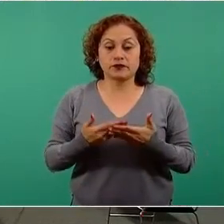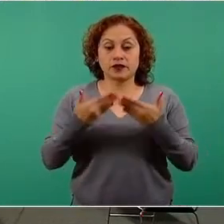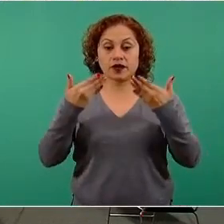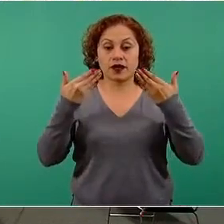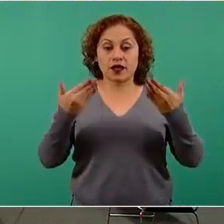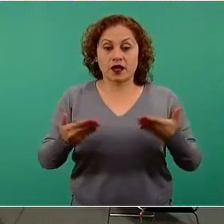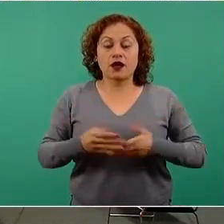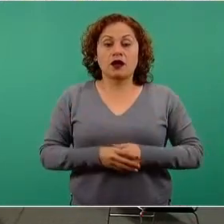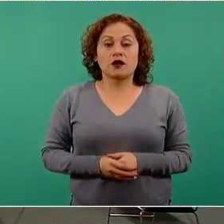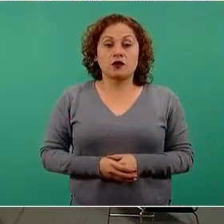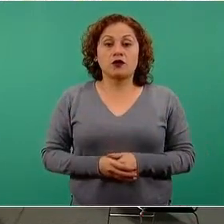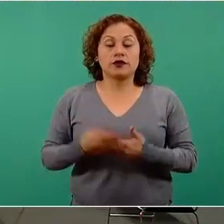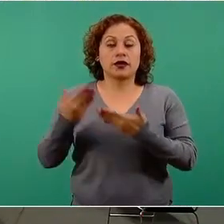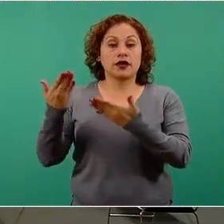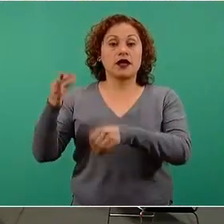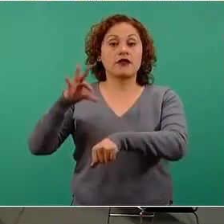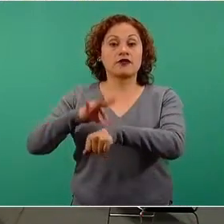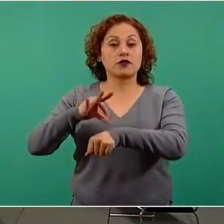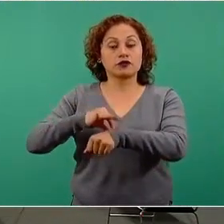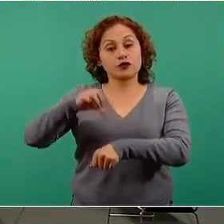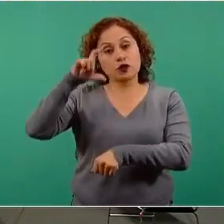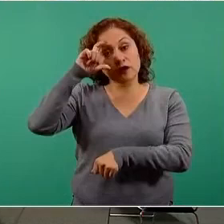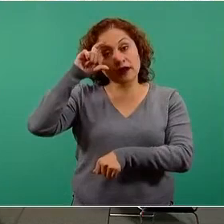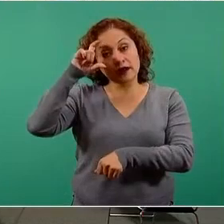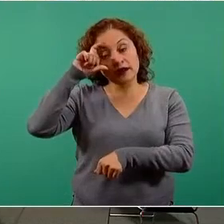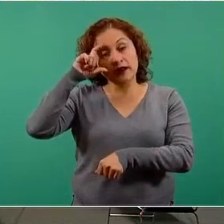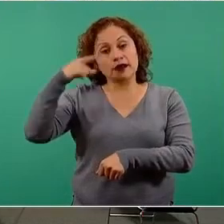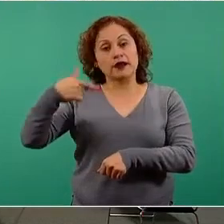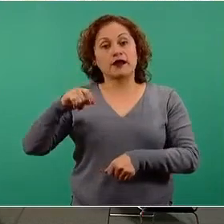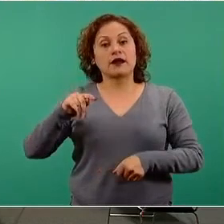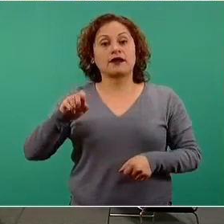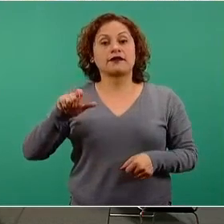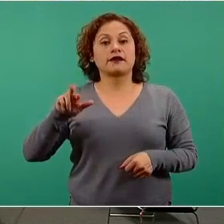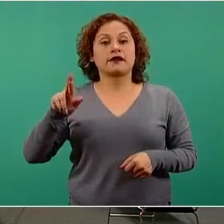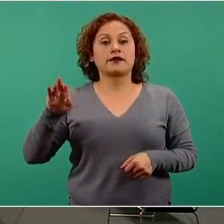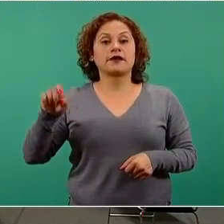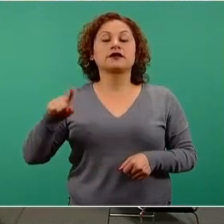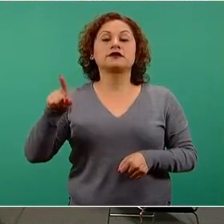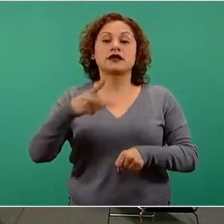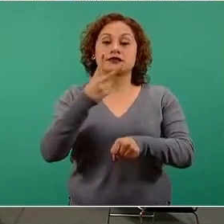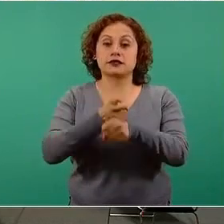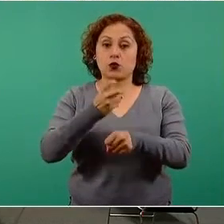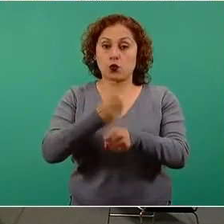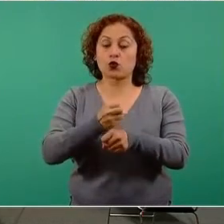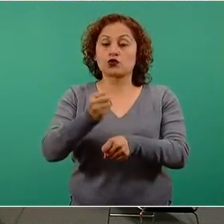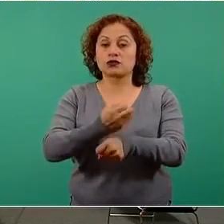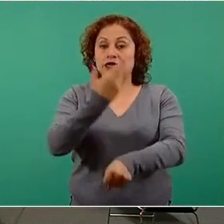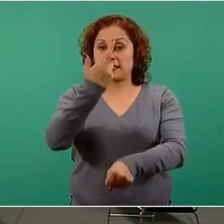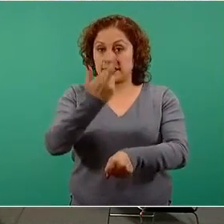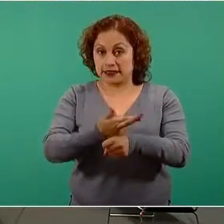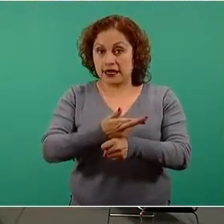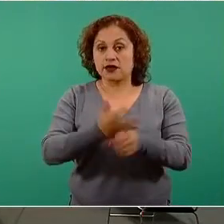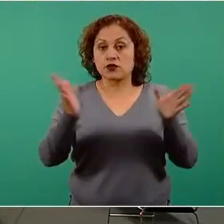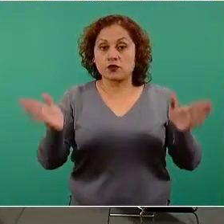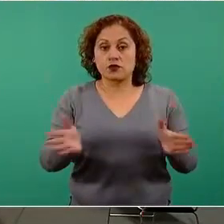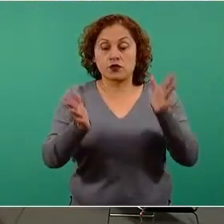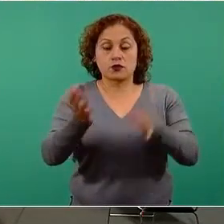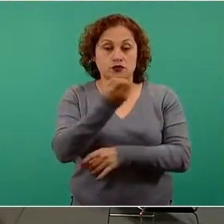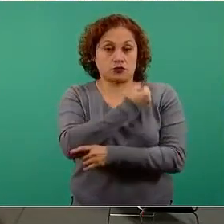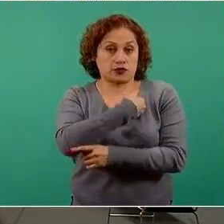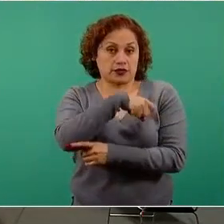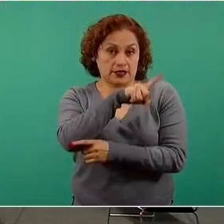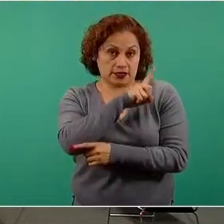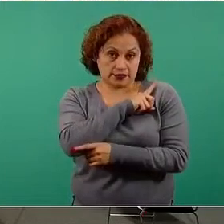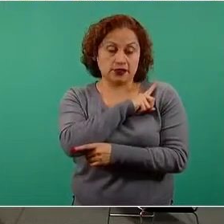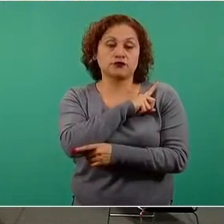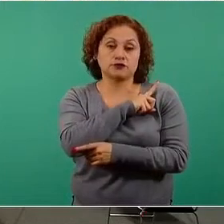el doctor Hugo López-Gatell Ramírez, subsecretario de Prevención y Promoción de la Salud, nos platicará y presentará